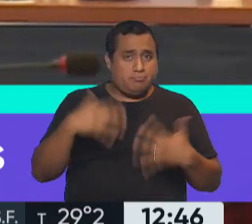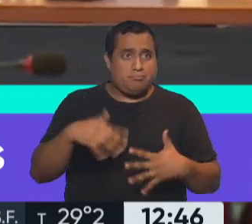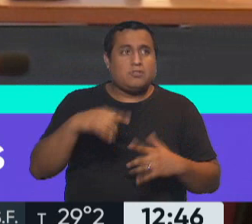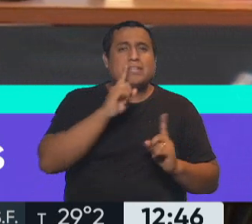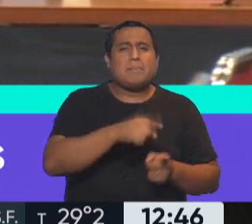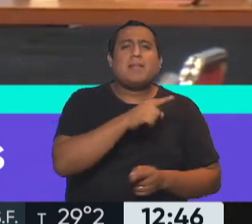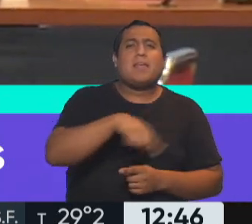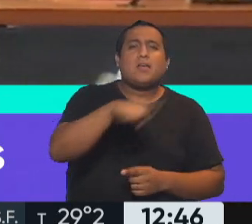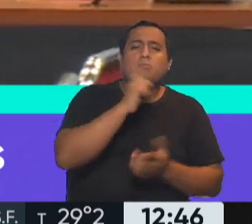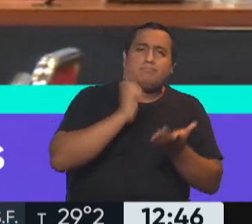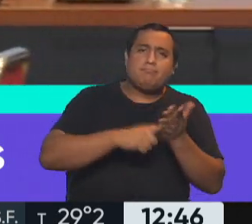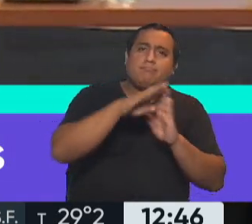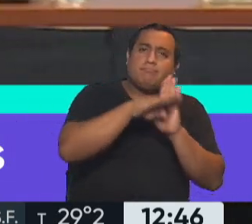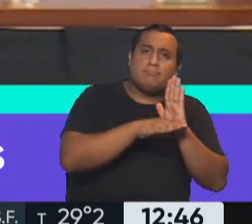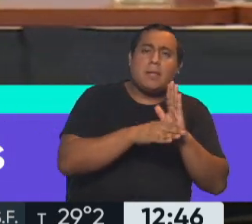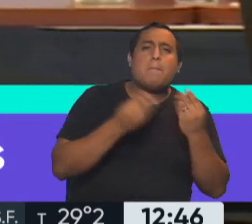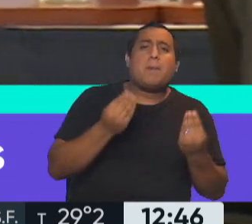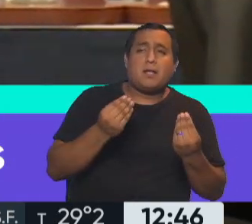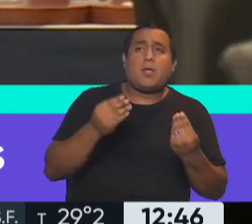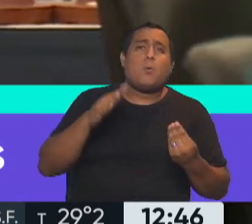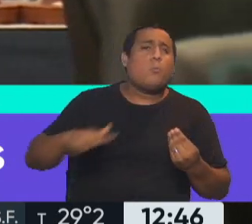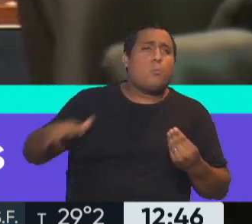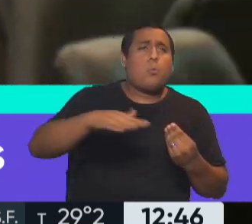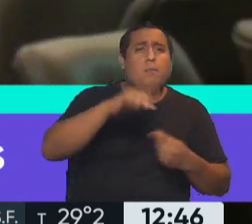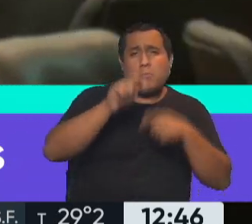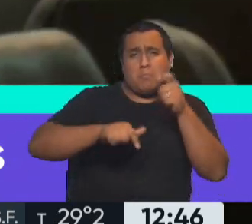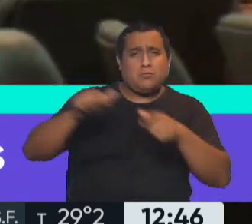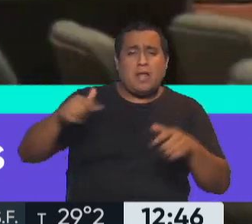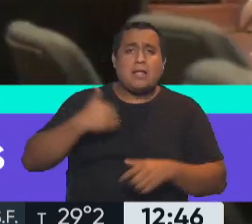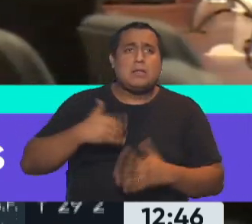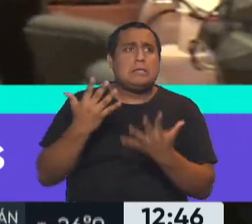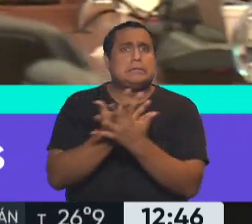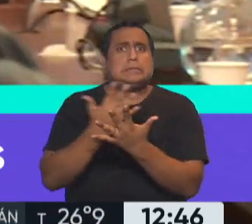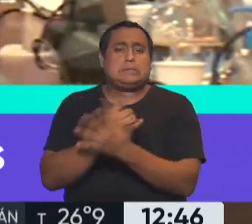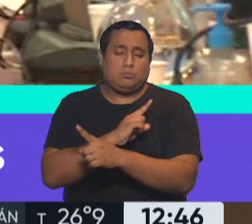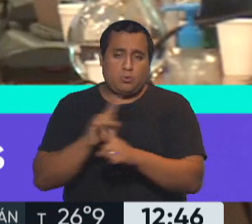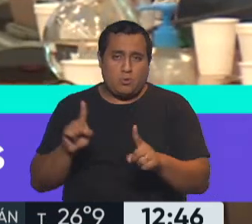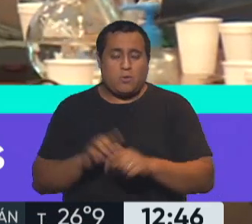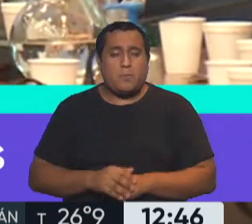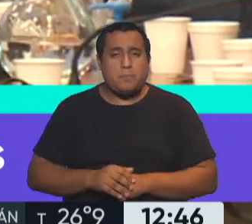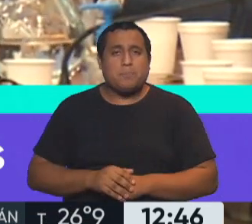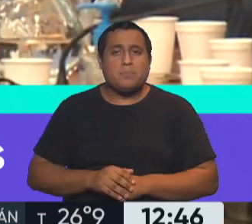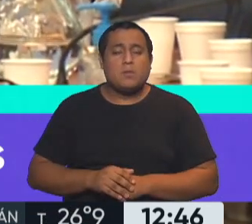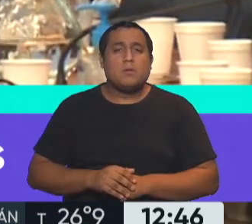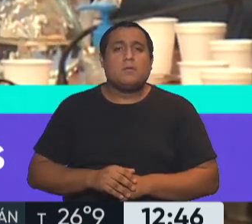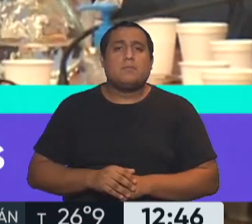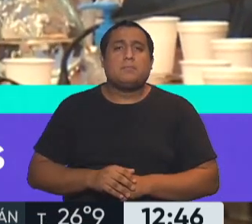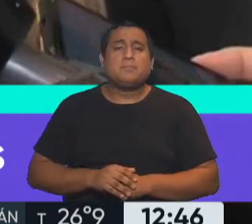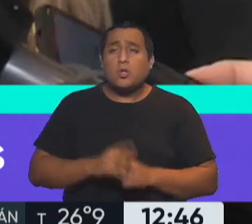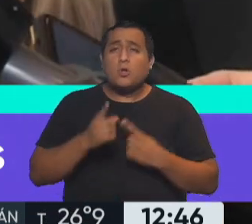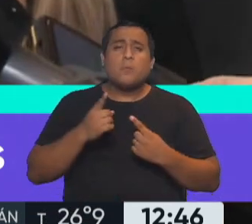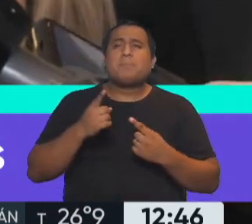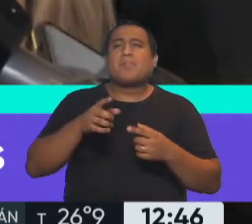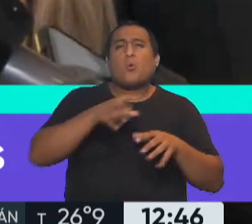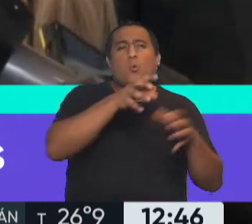las instancias necesarias para que nuestro pueblo no esté padeciendo. Que nosotros tienen, probablemente de todos los